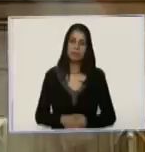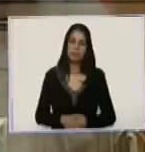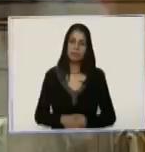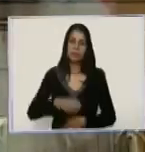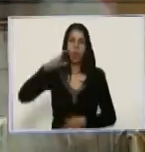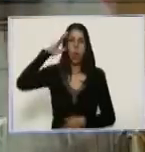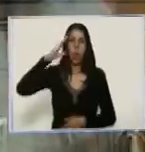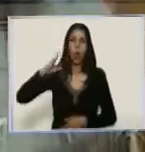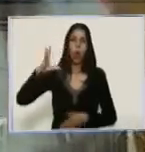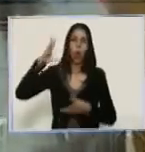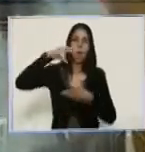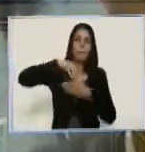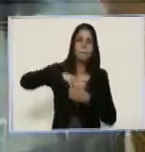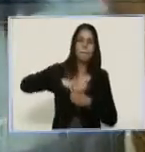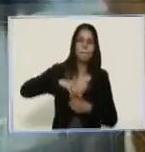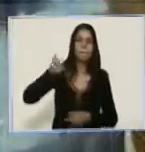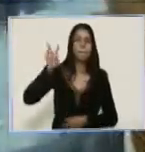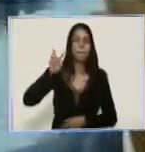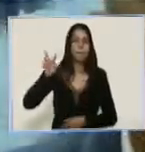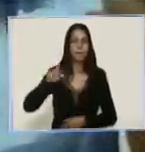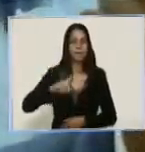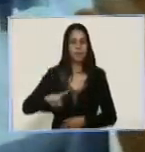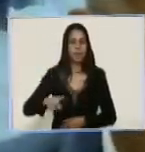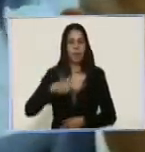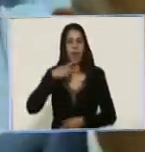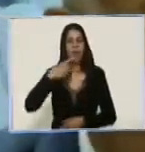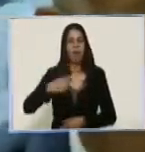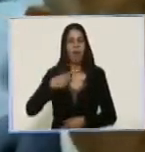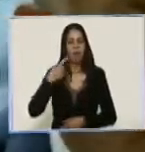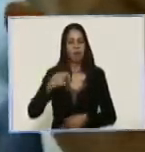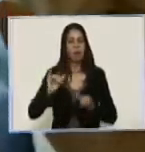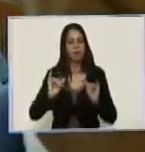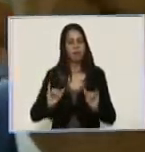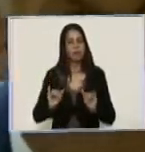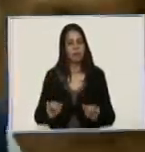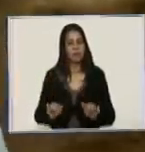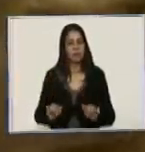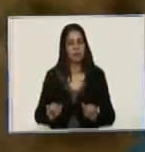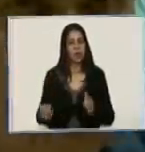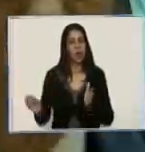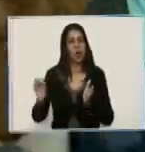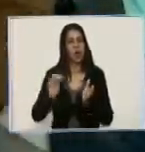militar. Sin embargo, sigue diciendo, y lo dijo de nuevo,